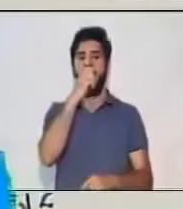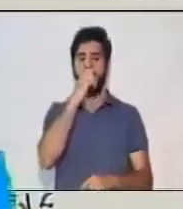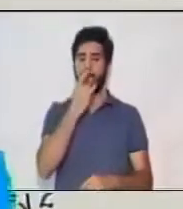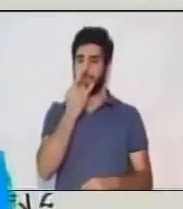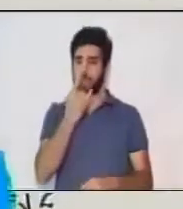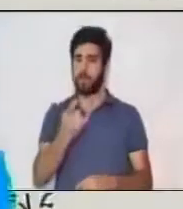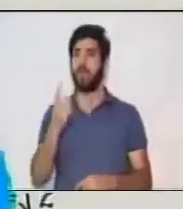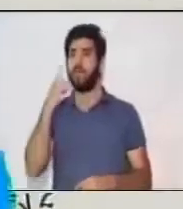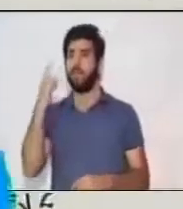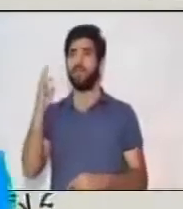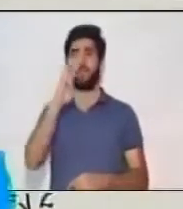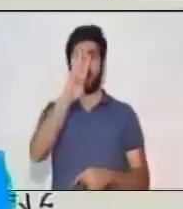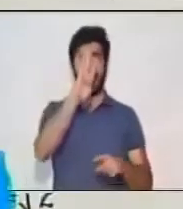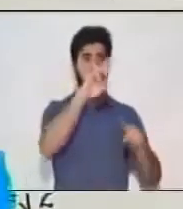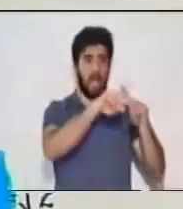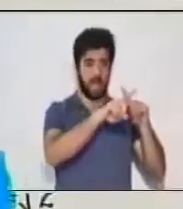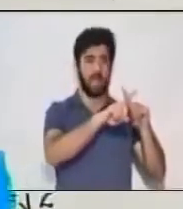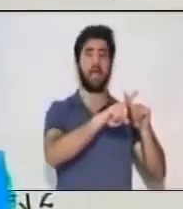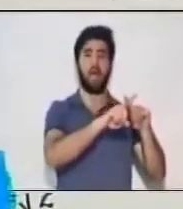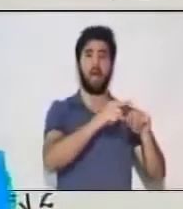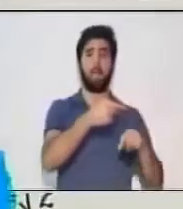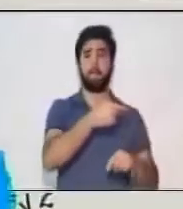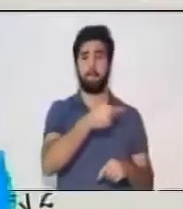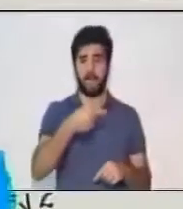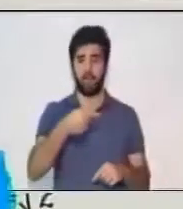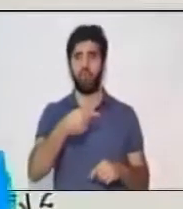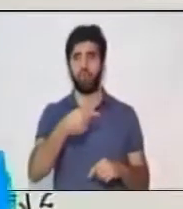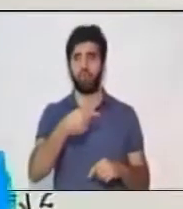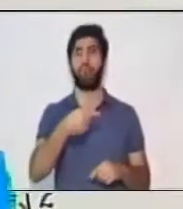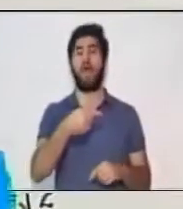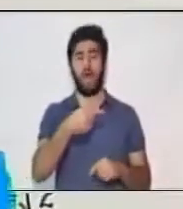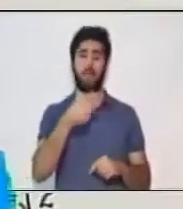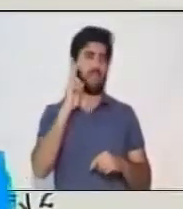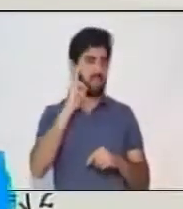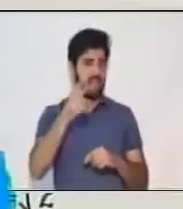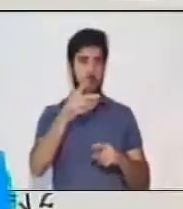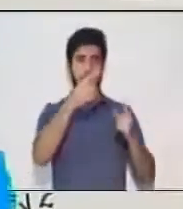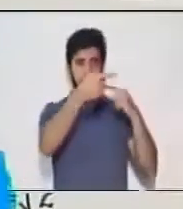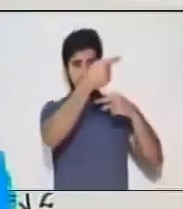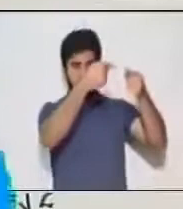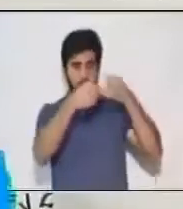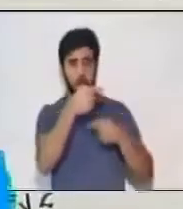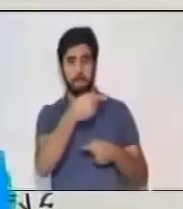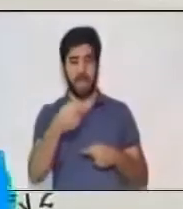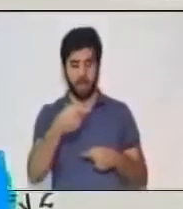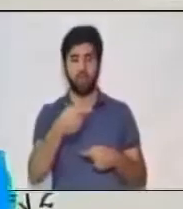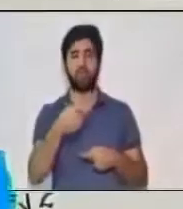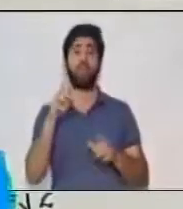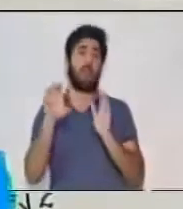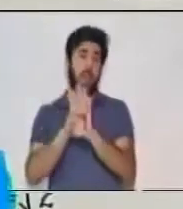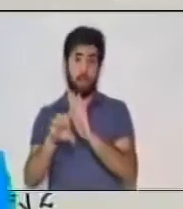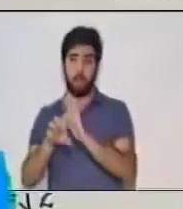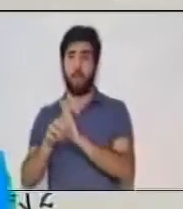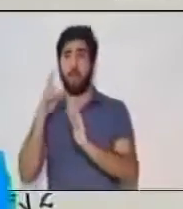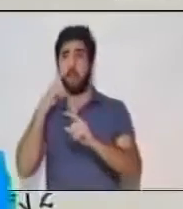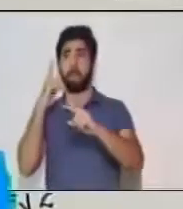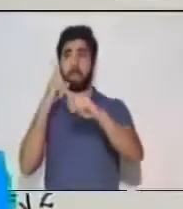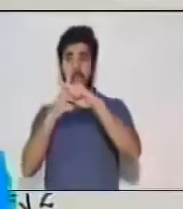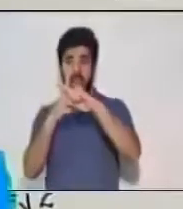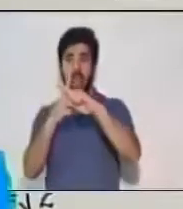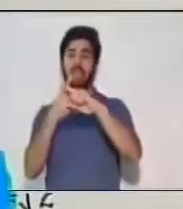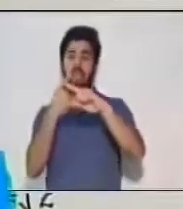3x. Más por menos, menos, pero va a entrar sumando entonces. 3 por 2,